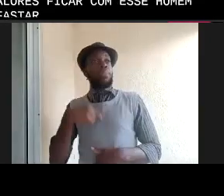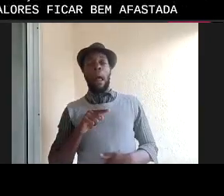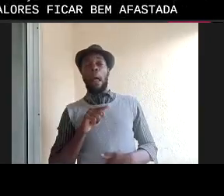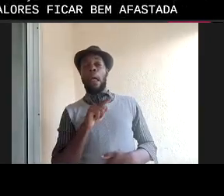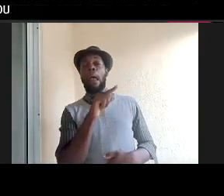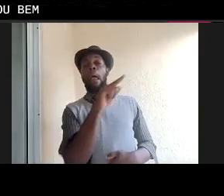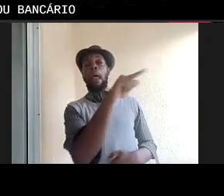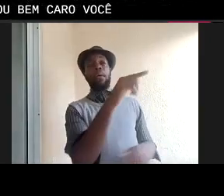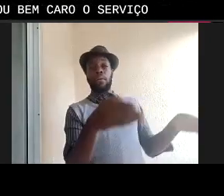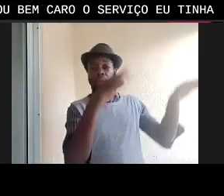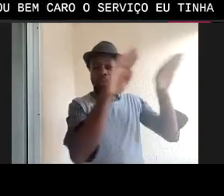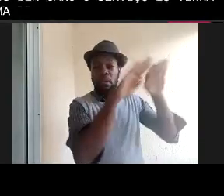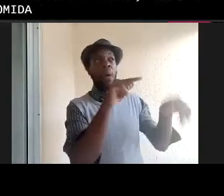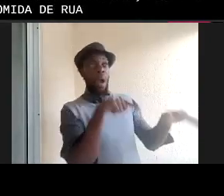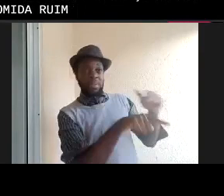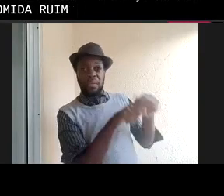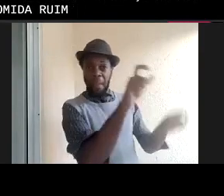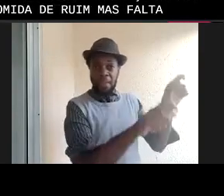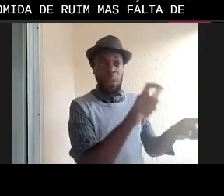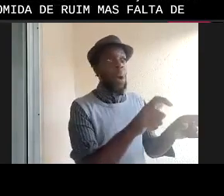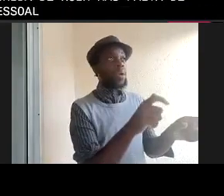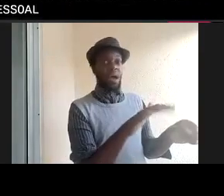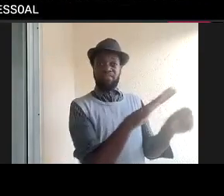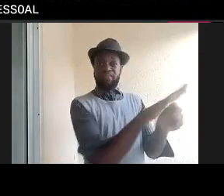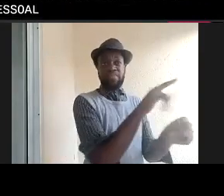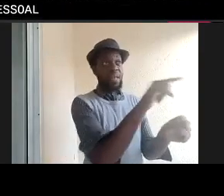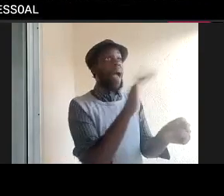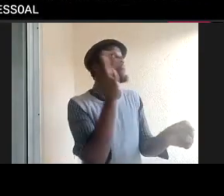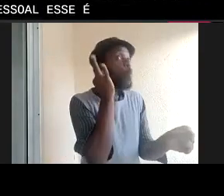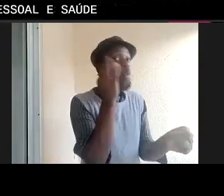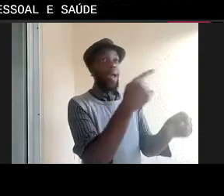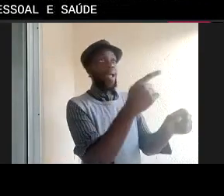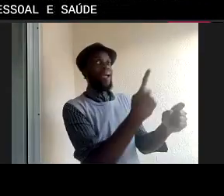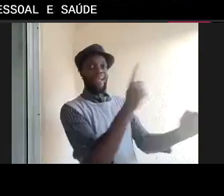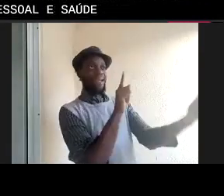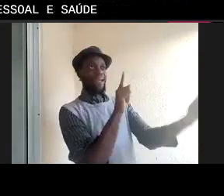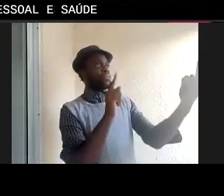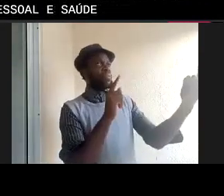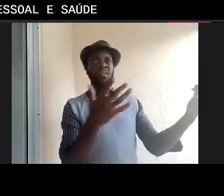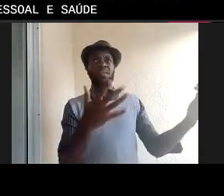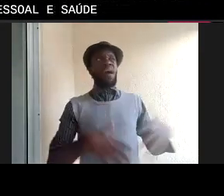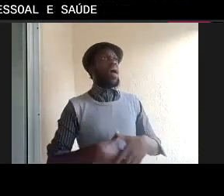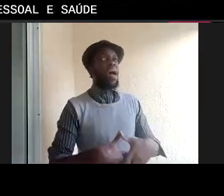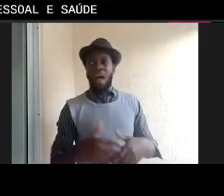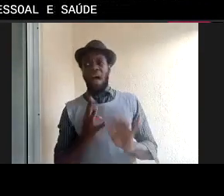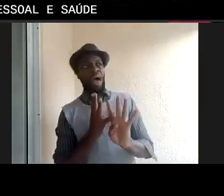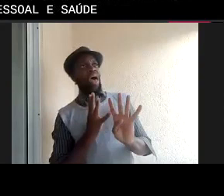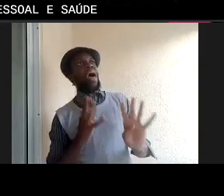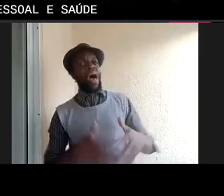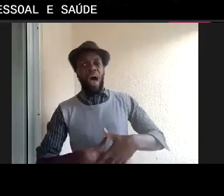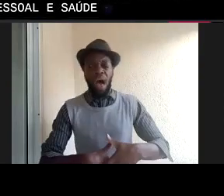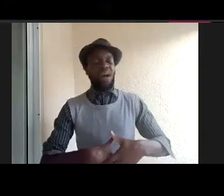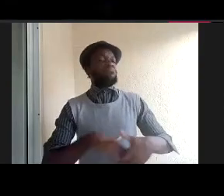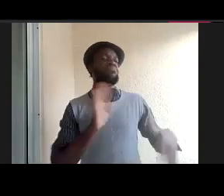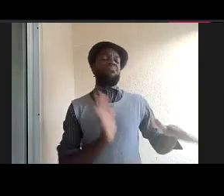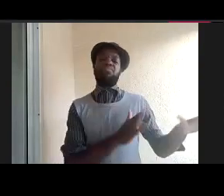calidad, falta de personal de salud femenino y falta de disponibilidad de los servicios. Cabe decir